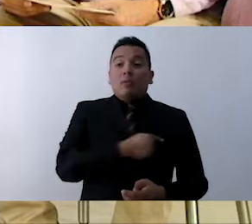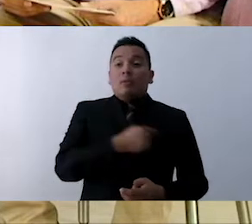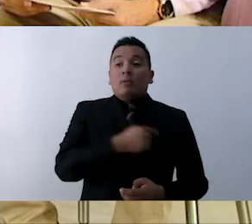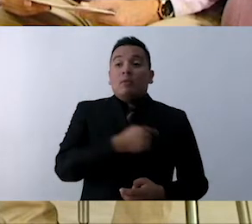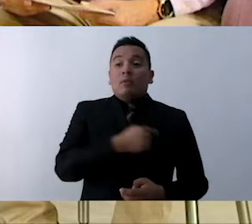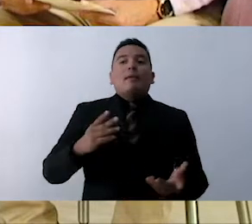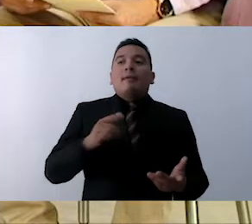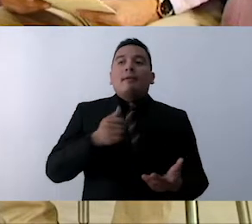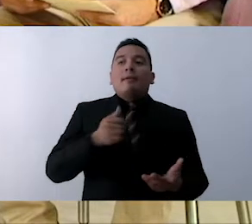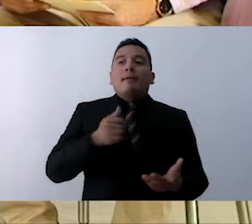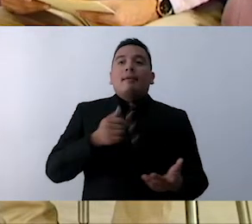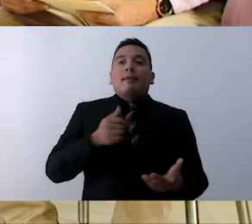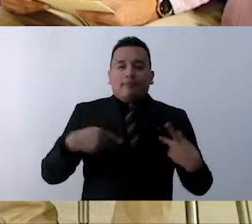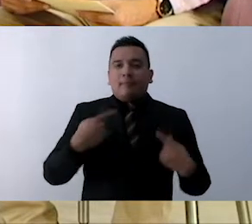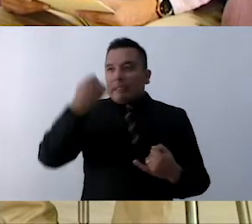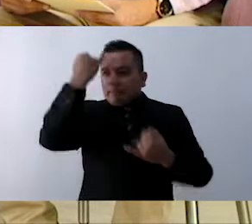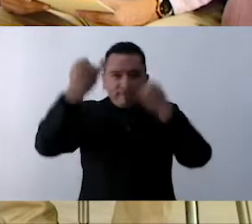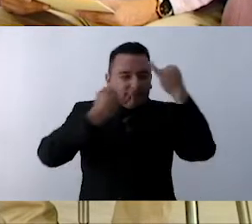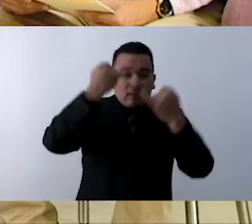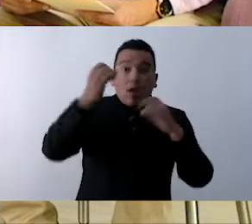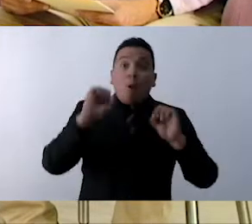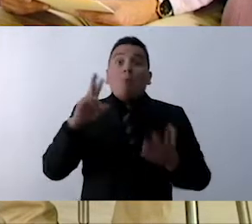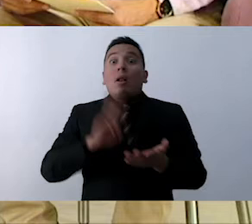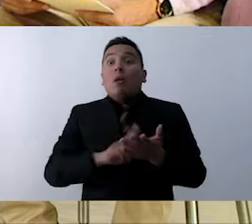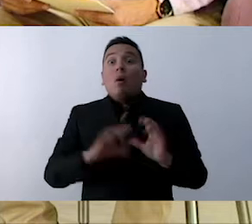somos centros de producción de ideas, de